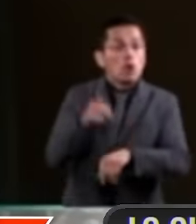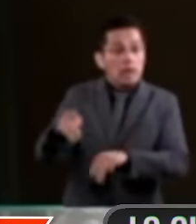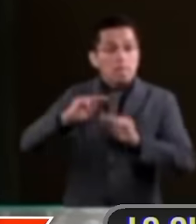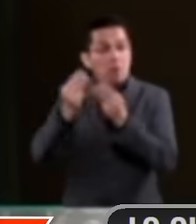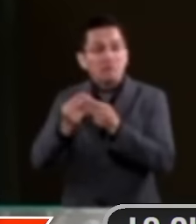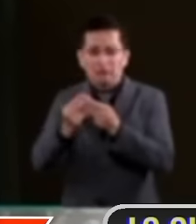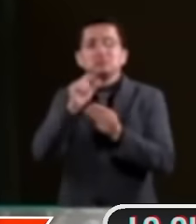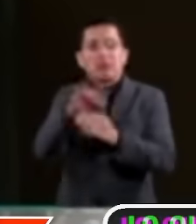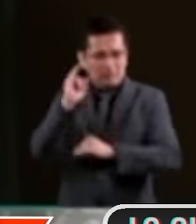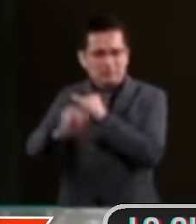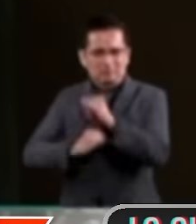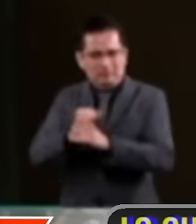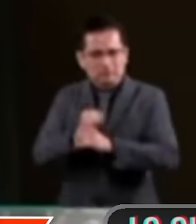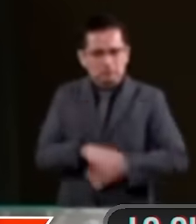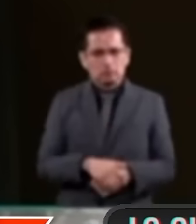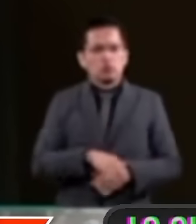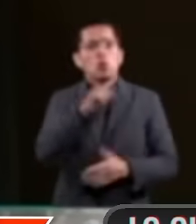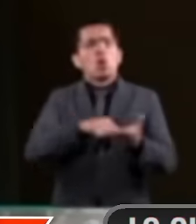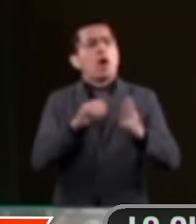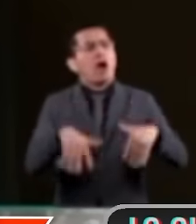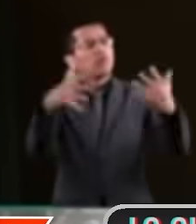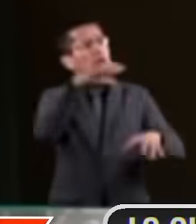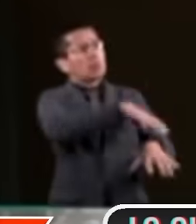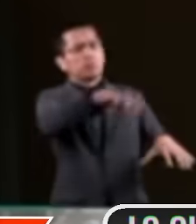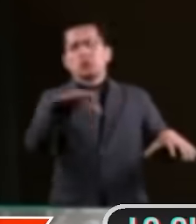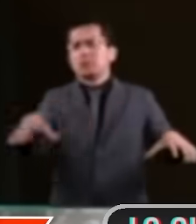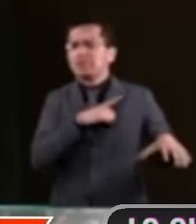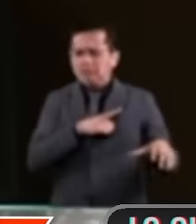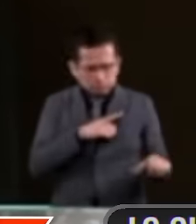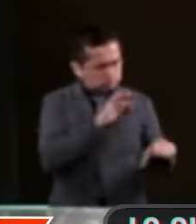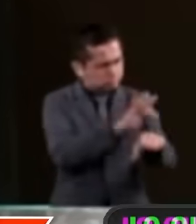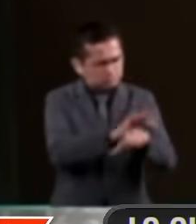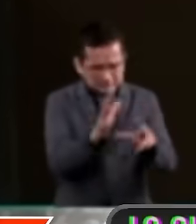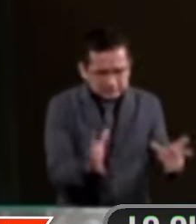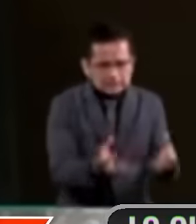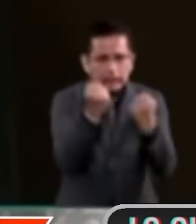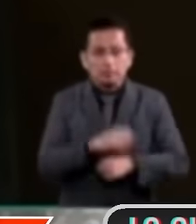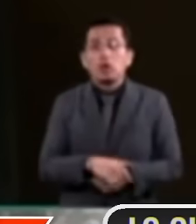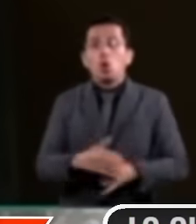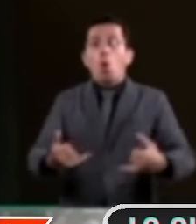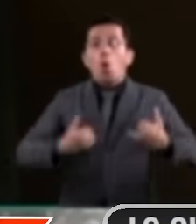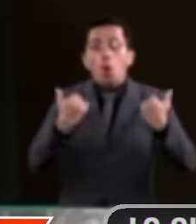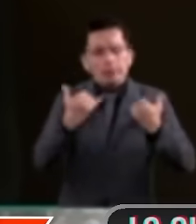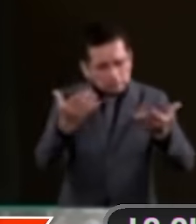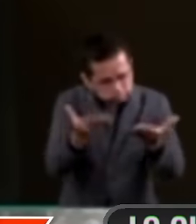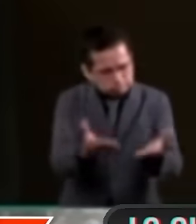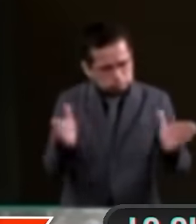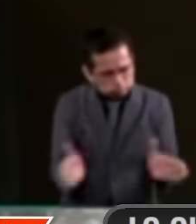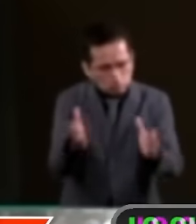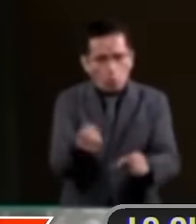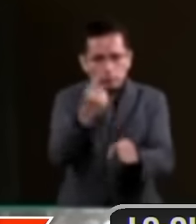esta señora yo le voy a poner unos títulos y unas imágenes para que vean cómo se contrasta la información con las mentiras que ella